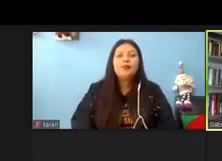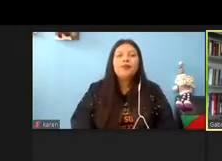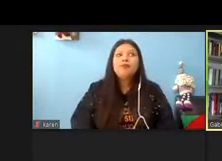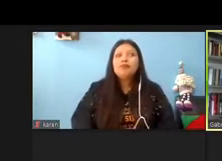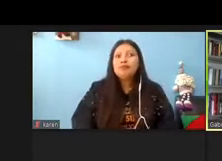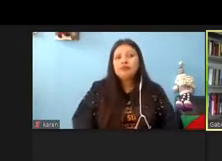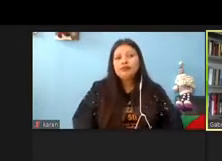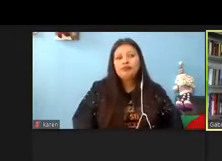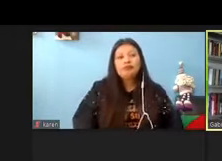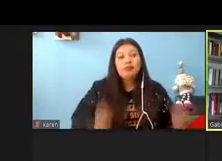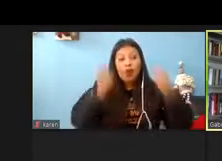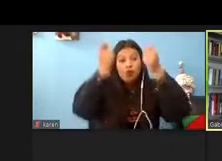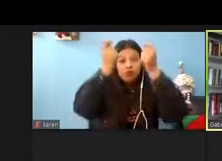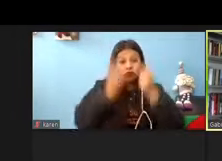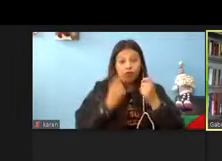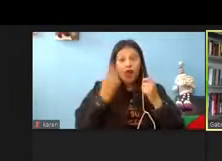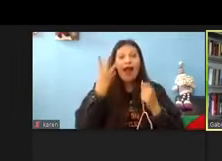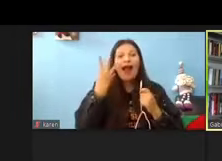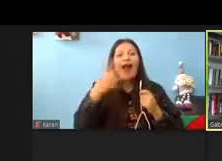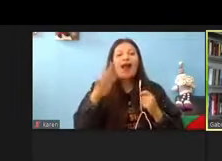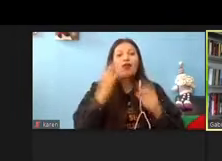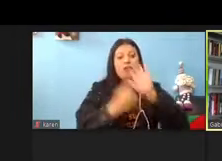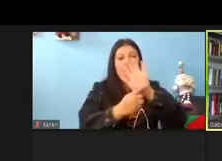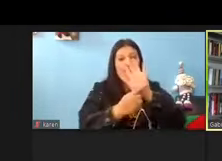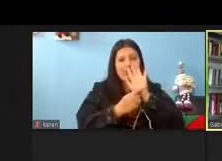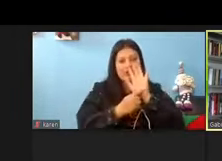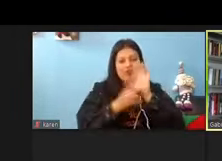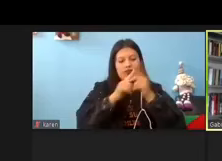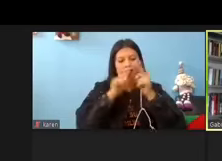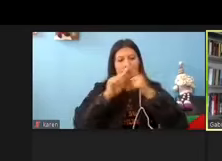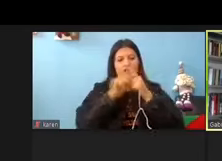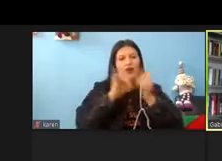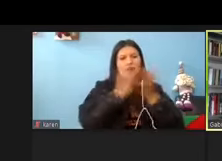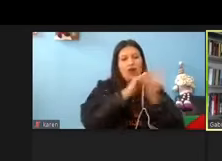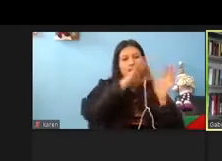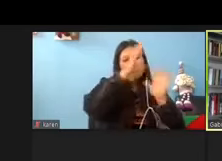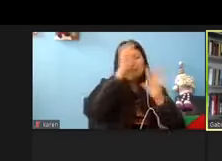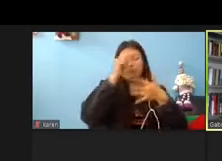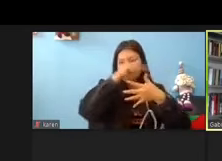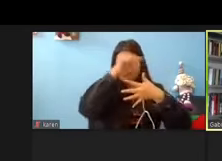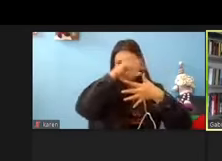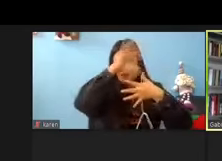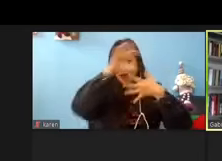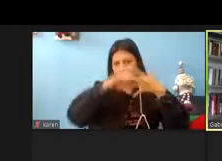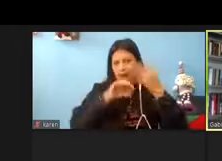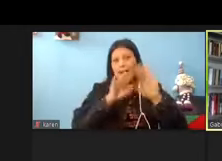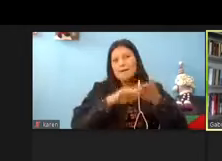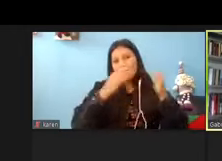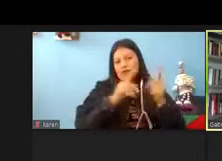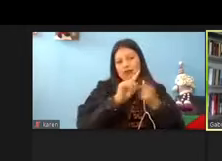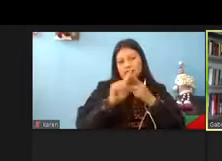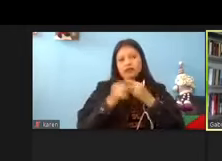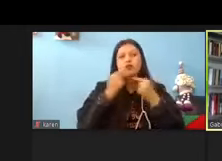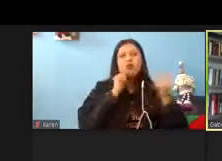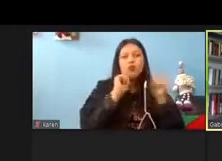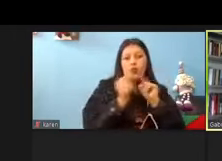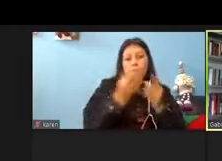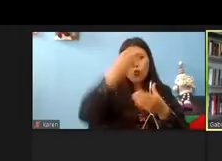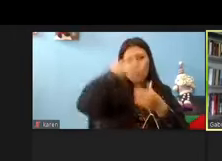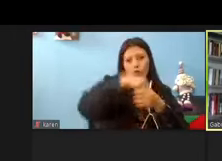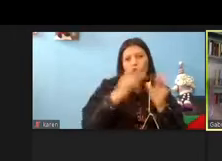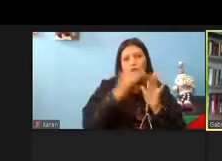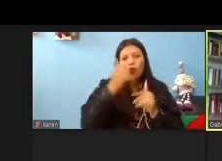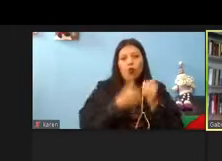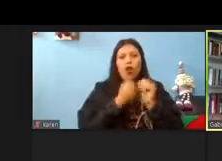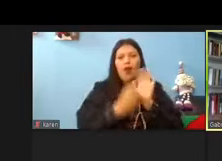de 14 presentaciones distribuidas en las 5 mesas que acabo de enunciar, y cada una de estas mesas hubo una discusión a partir